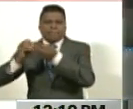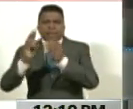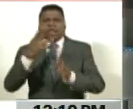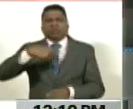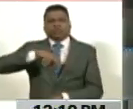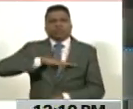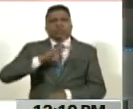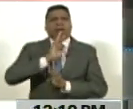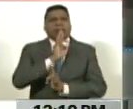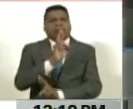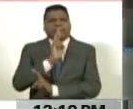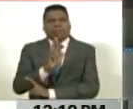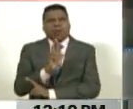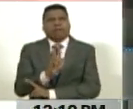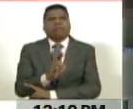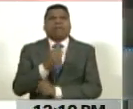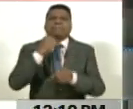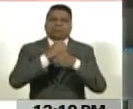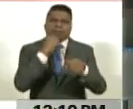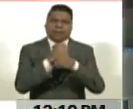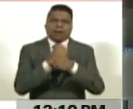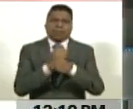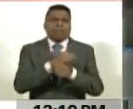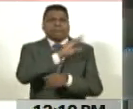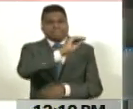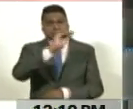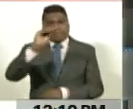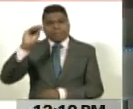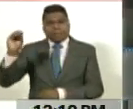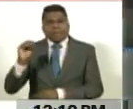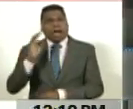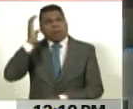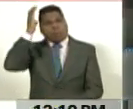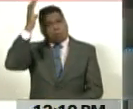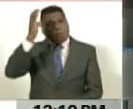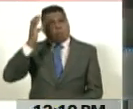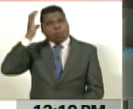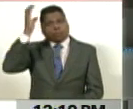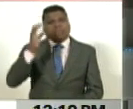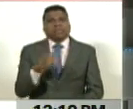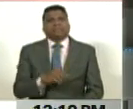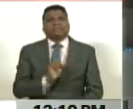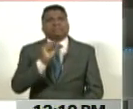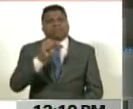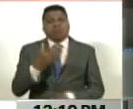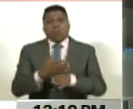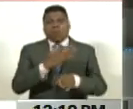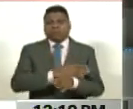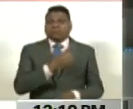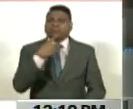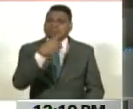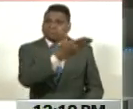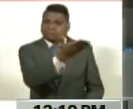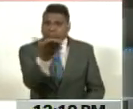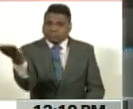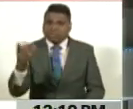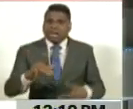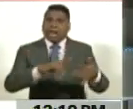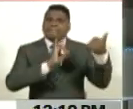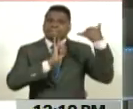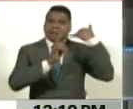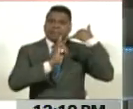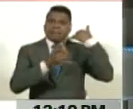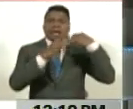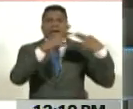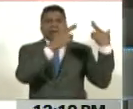Nuestra respuesta seguirá siendo más trabajo, más convocatoria, más conciencia, eso sí, no sin antes señalar la responsabilidad que hay